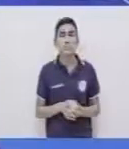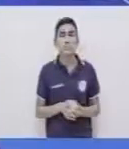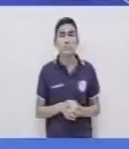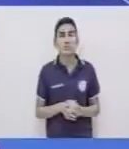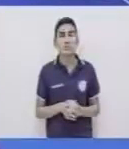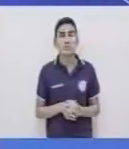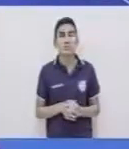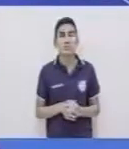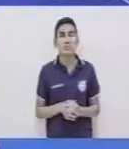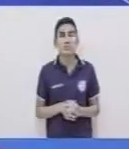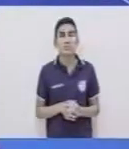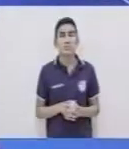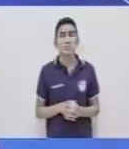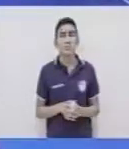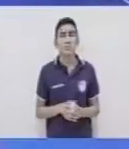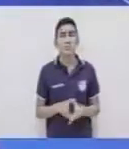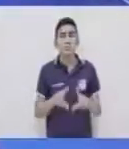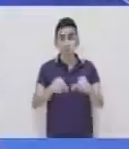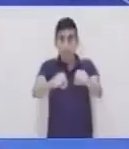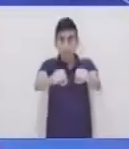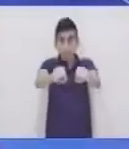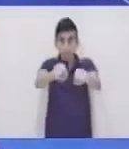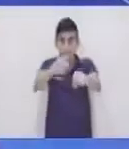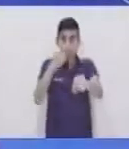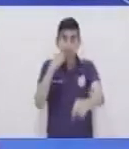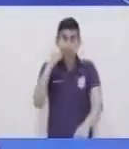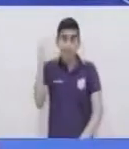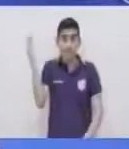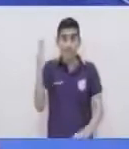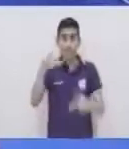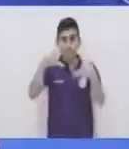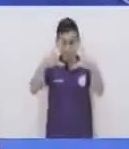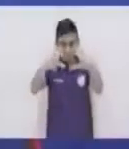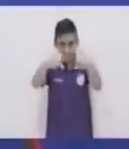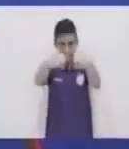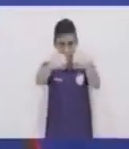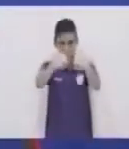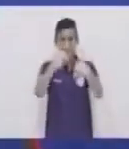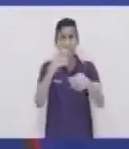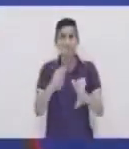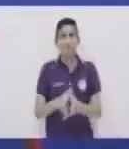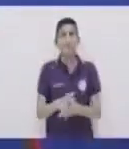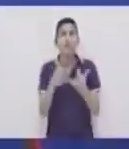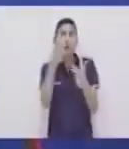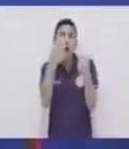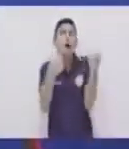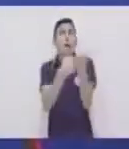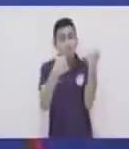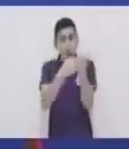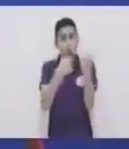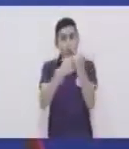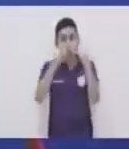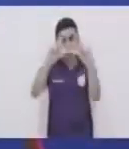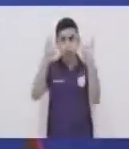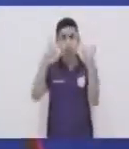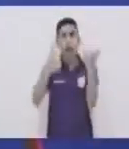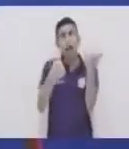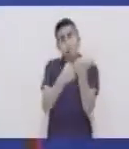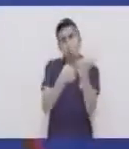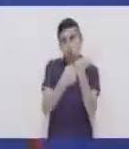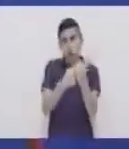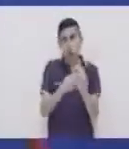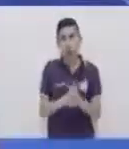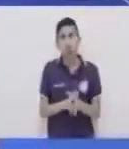Muy bien. Nuevamente sostengo, giro acá, agarro de apoyo aquí,